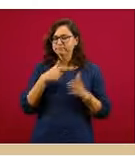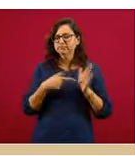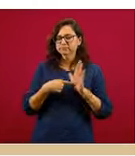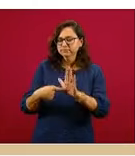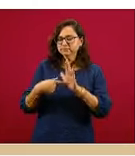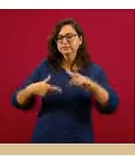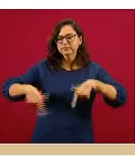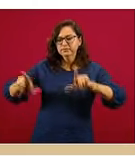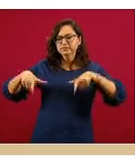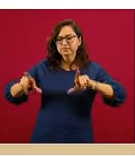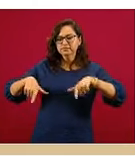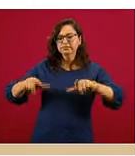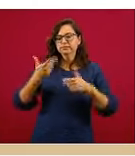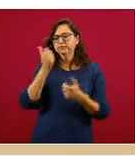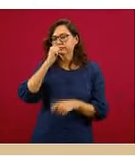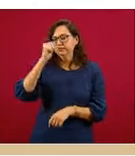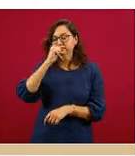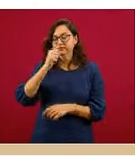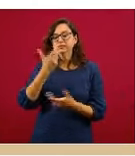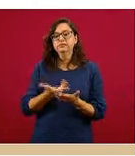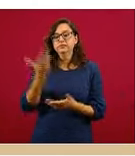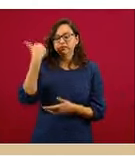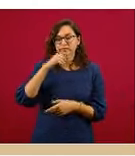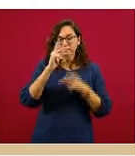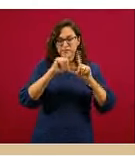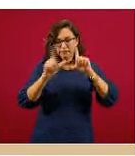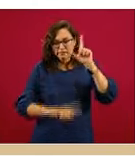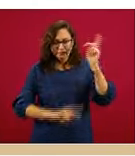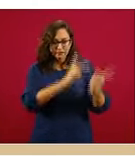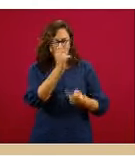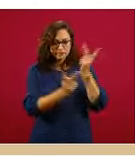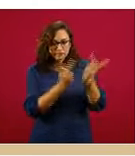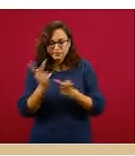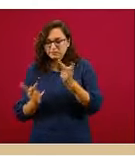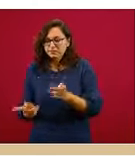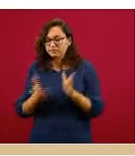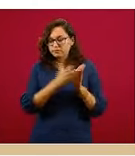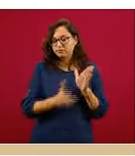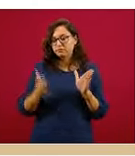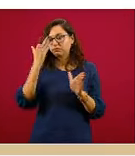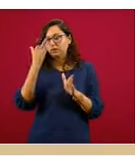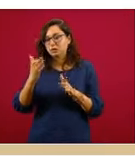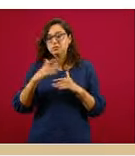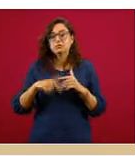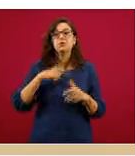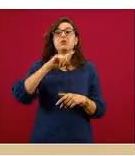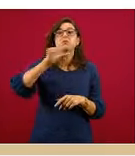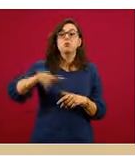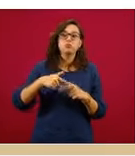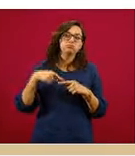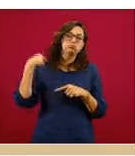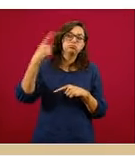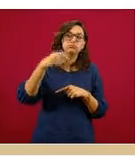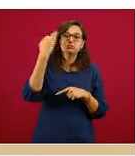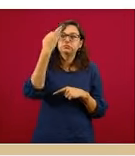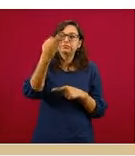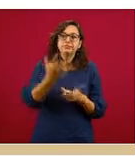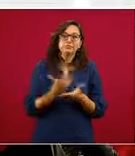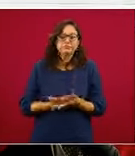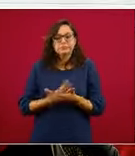como comúnmente ocurre con las encuestas nacionales que suelen llevarse a cabo en periodos pues muy espaciados. La siguiente, por